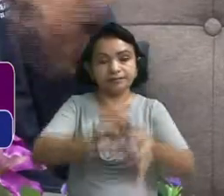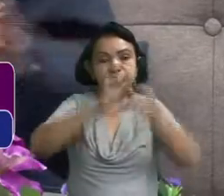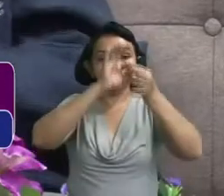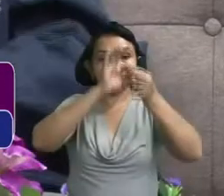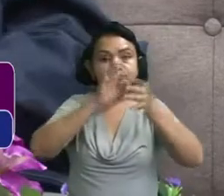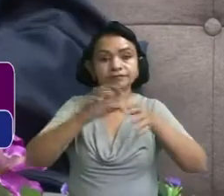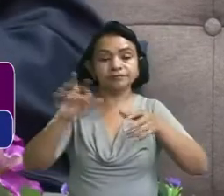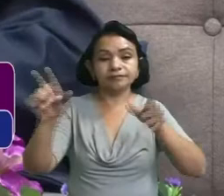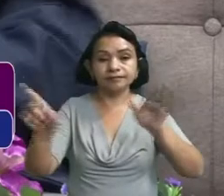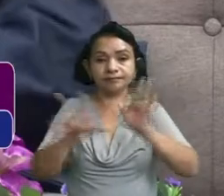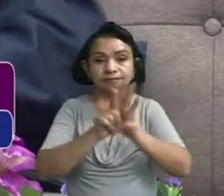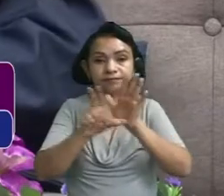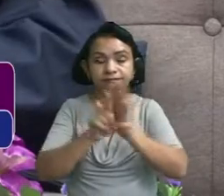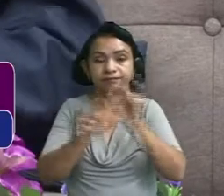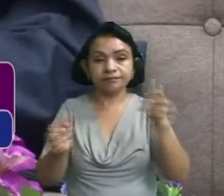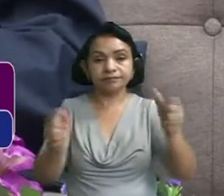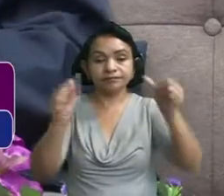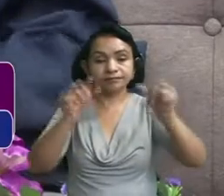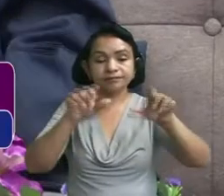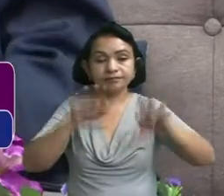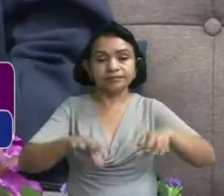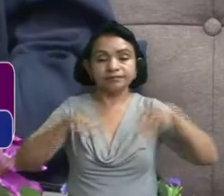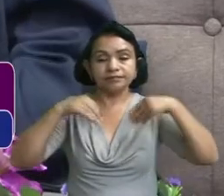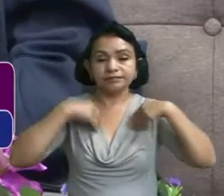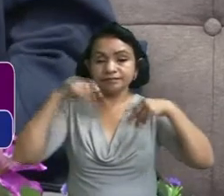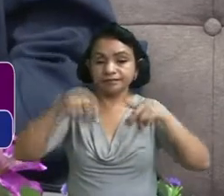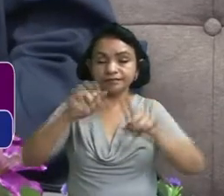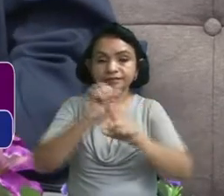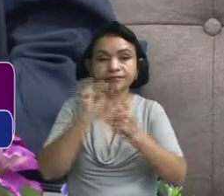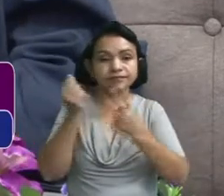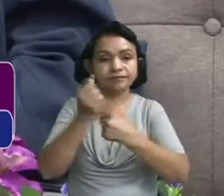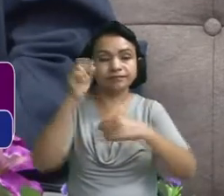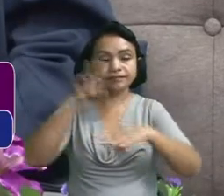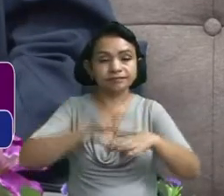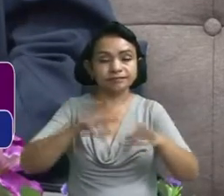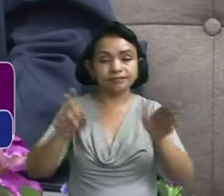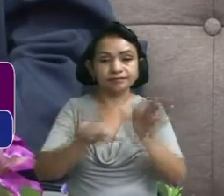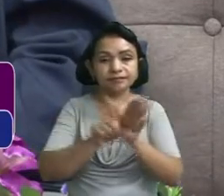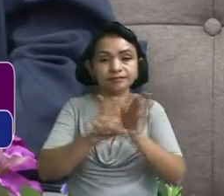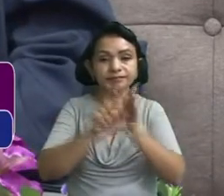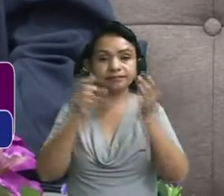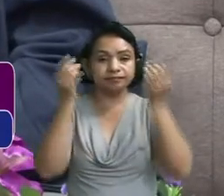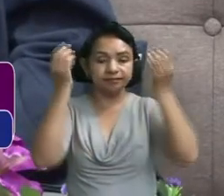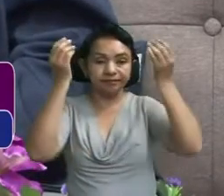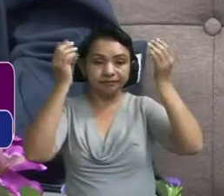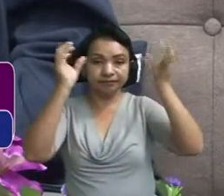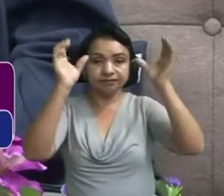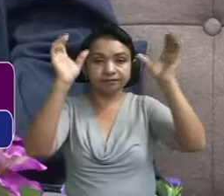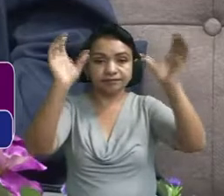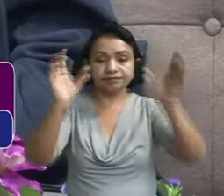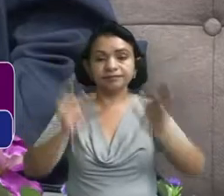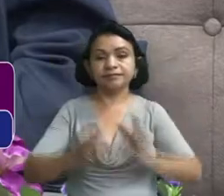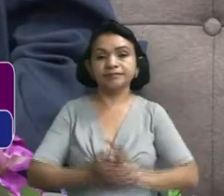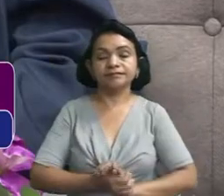ley que aprobamos aquí en la Asamblea Nacional sobre la ley de cultura